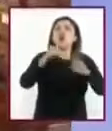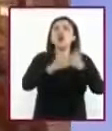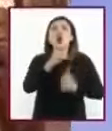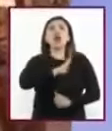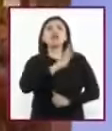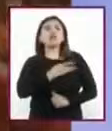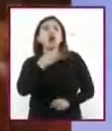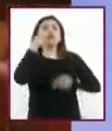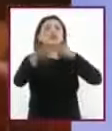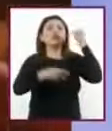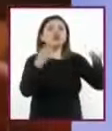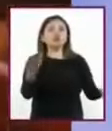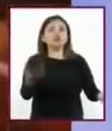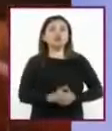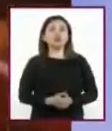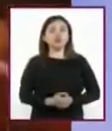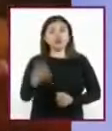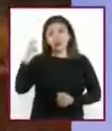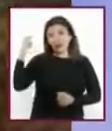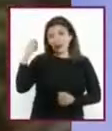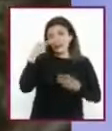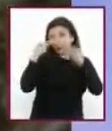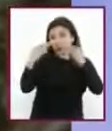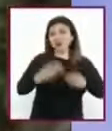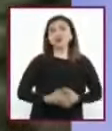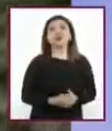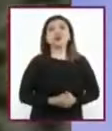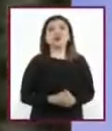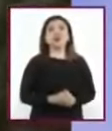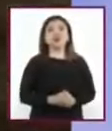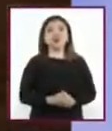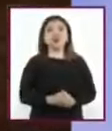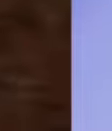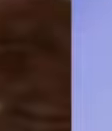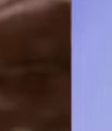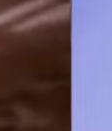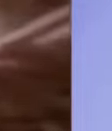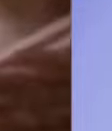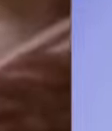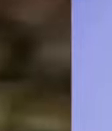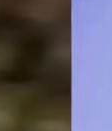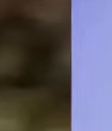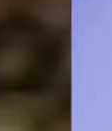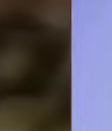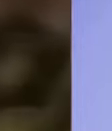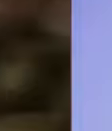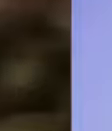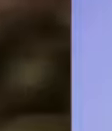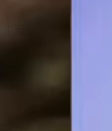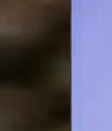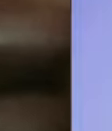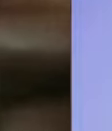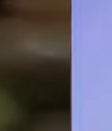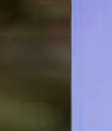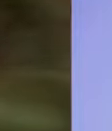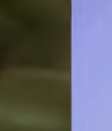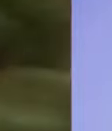español. Tomate, chile, chocolate,